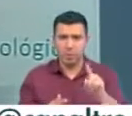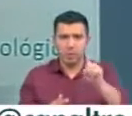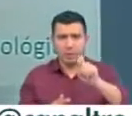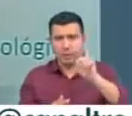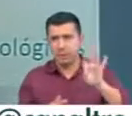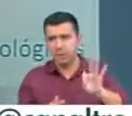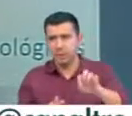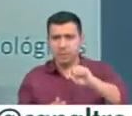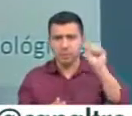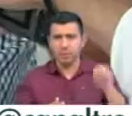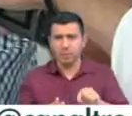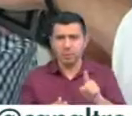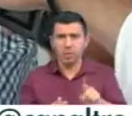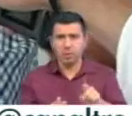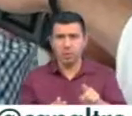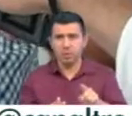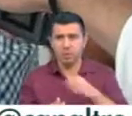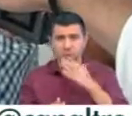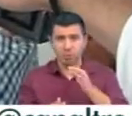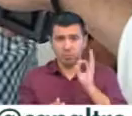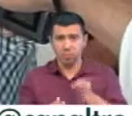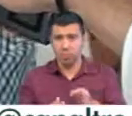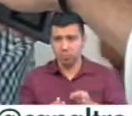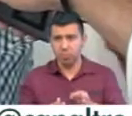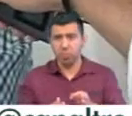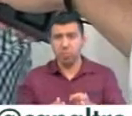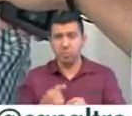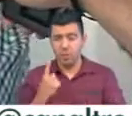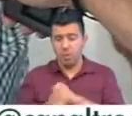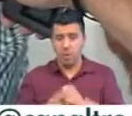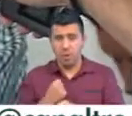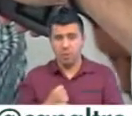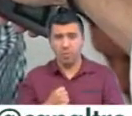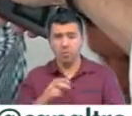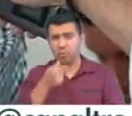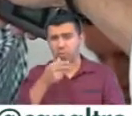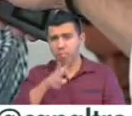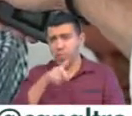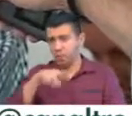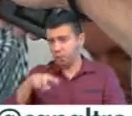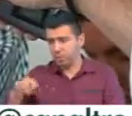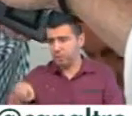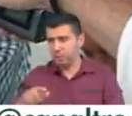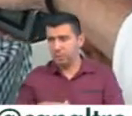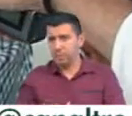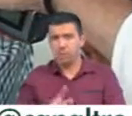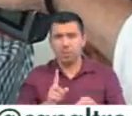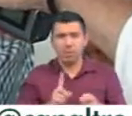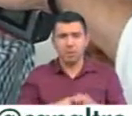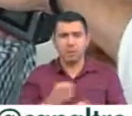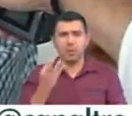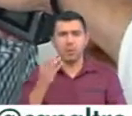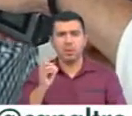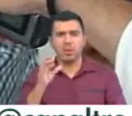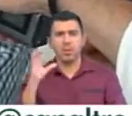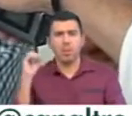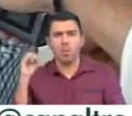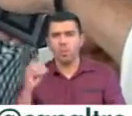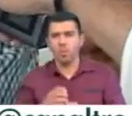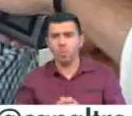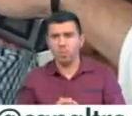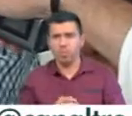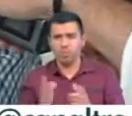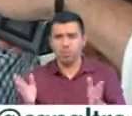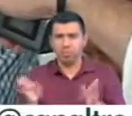63%, porque si bien es cierto que el año tiene 12 meses, en vacunación se cuenta hasta el 30 de octubre, o sea, el cierre